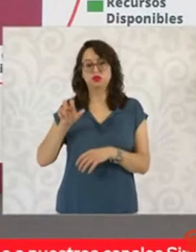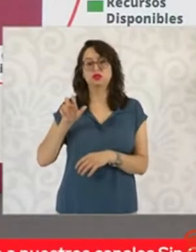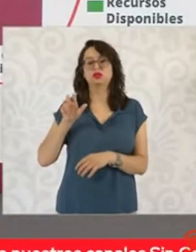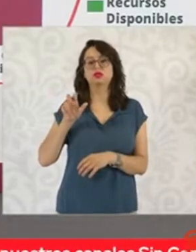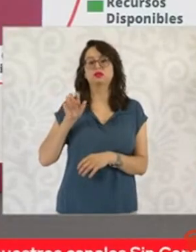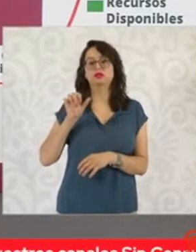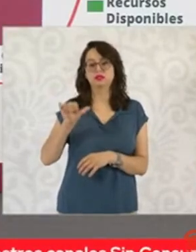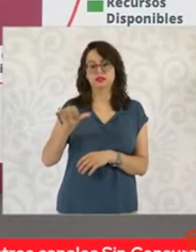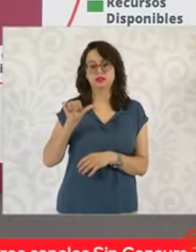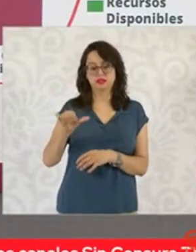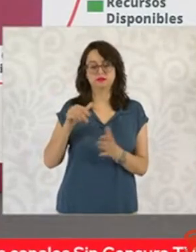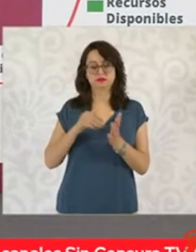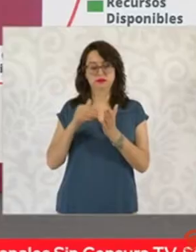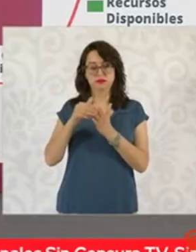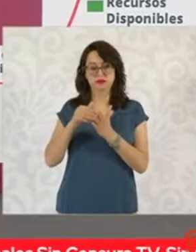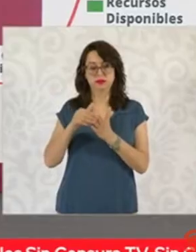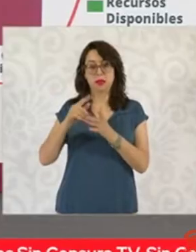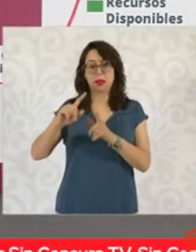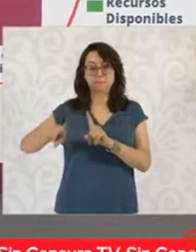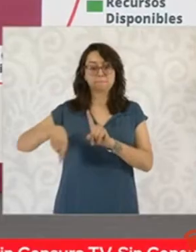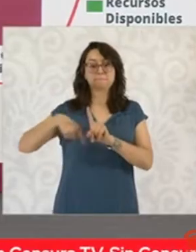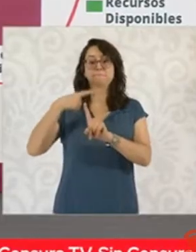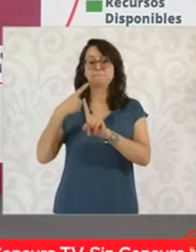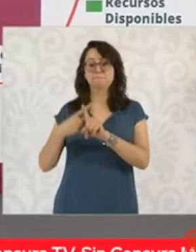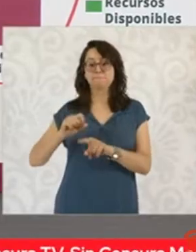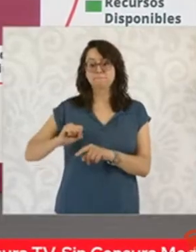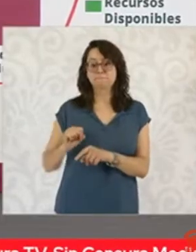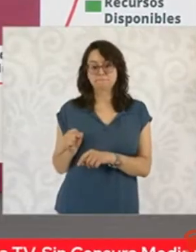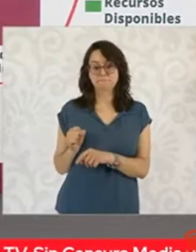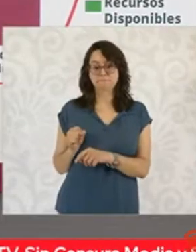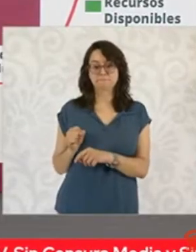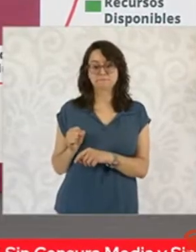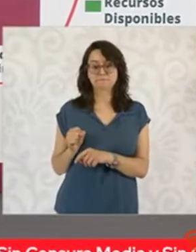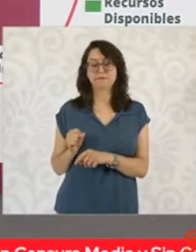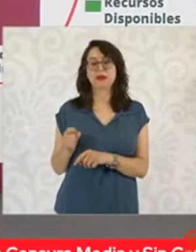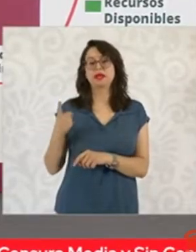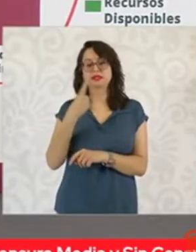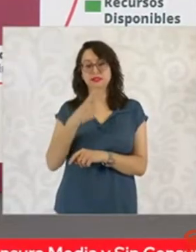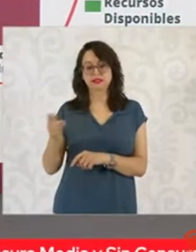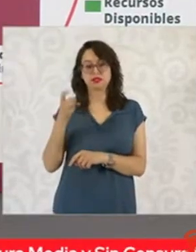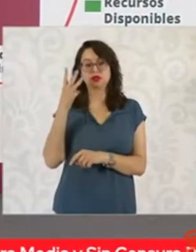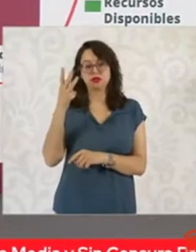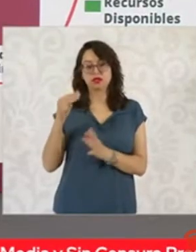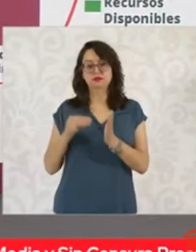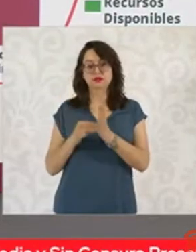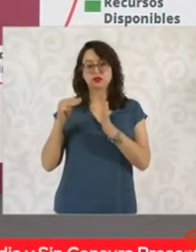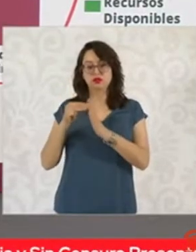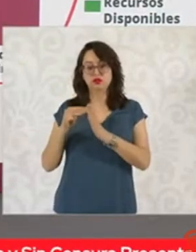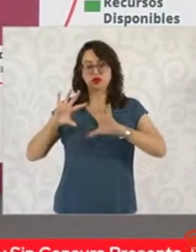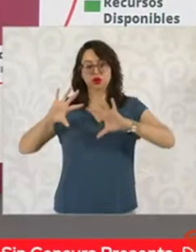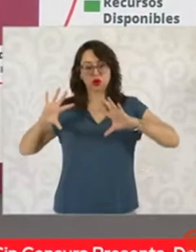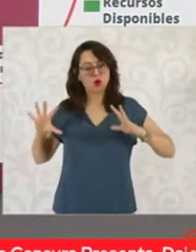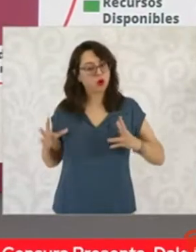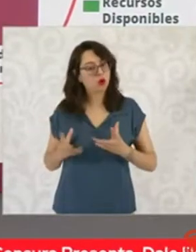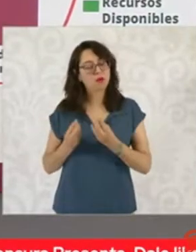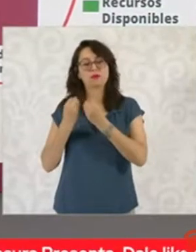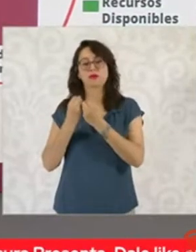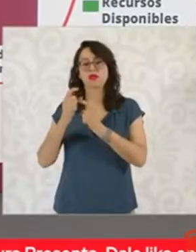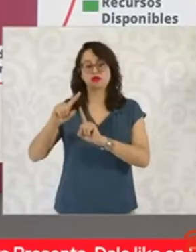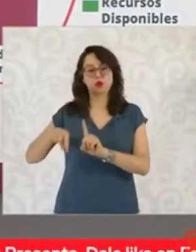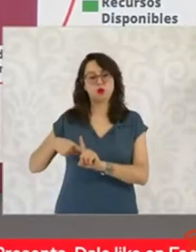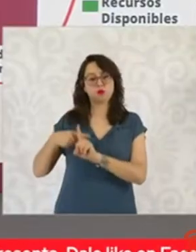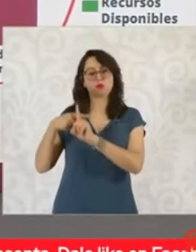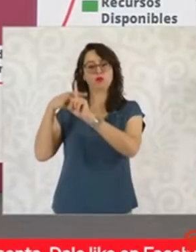816 y también lo que tenemos en la tesorería. De manera que el incremento total del